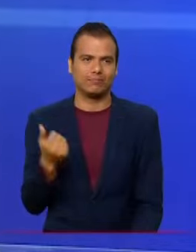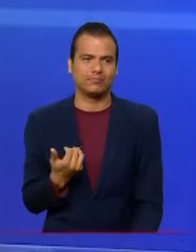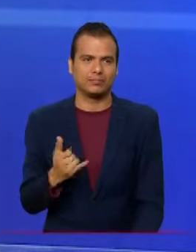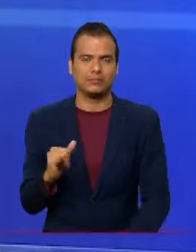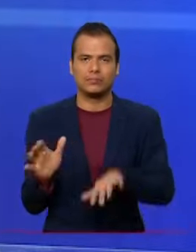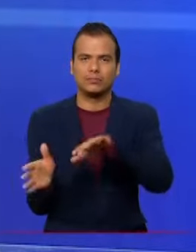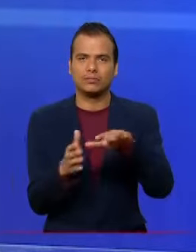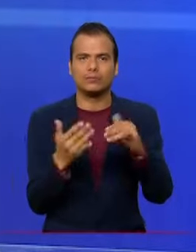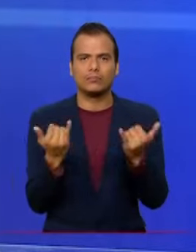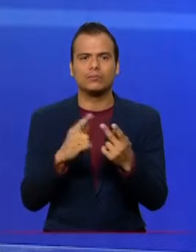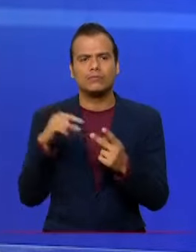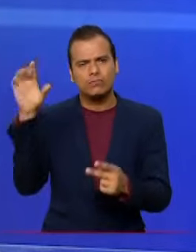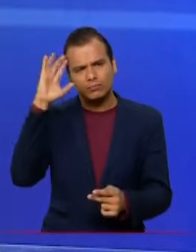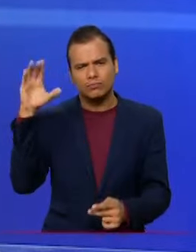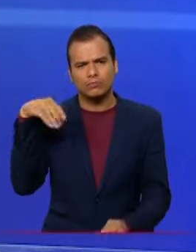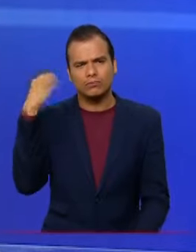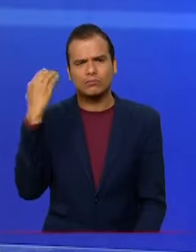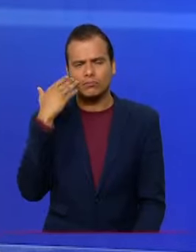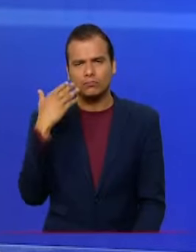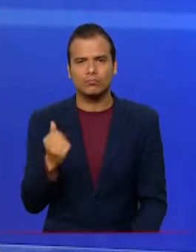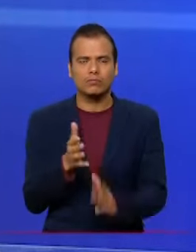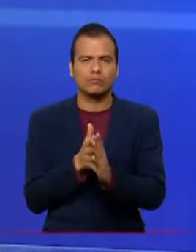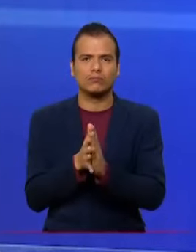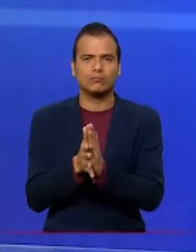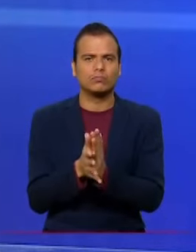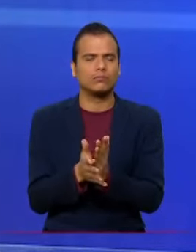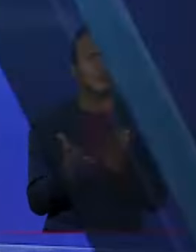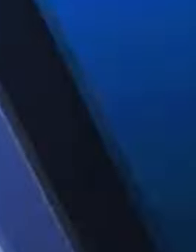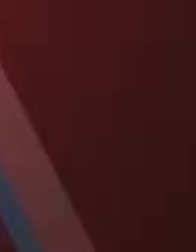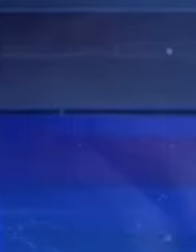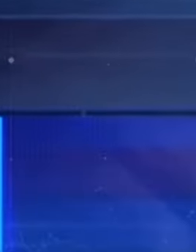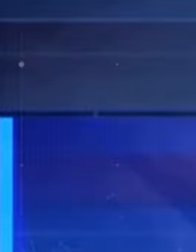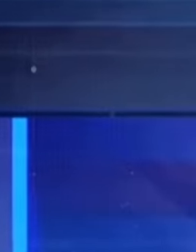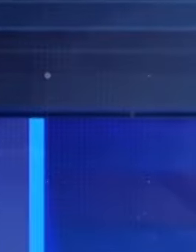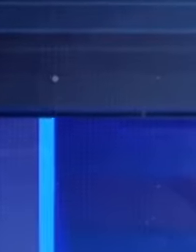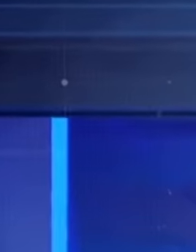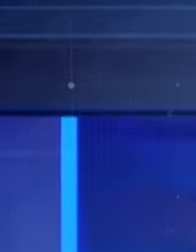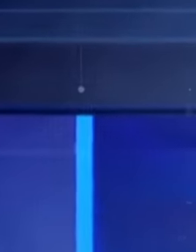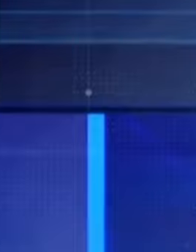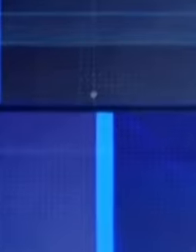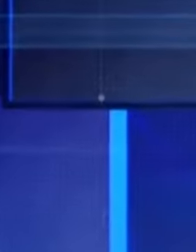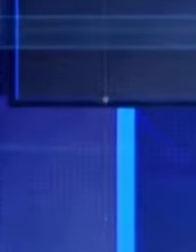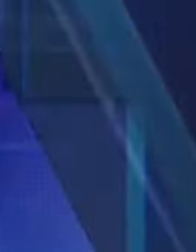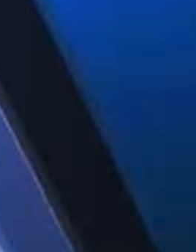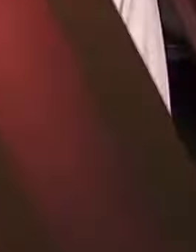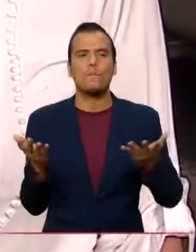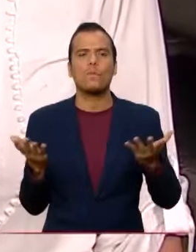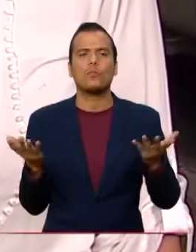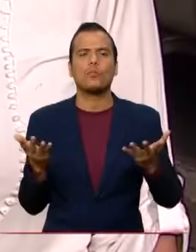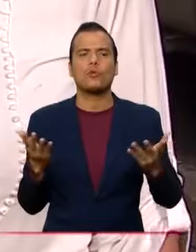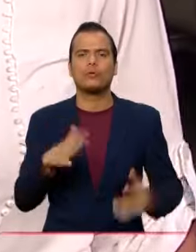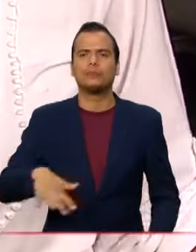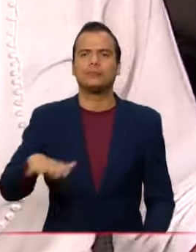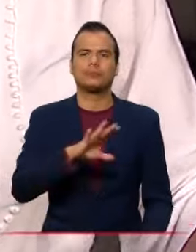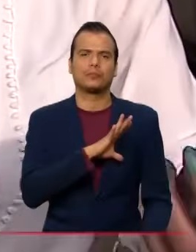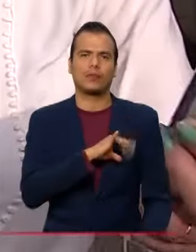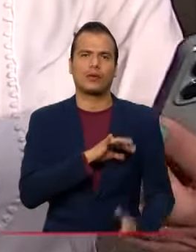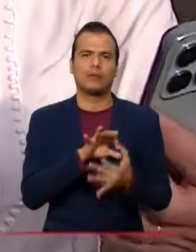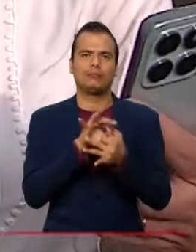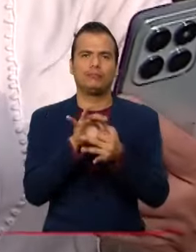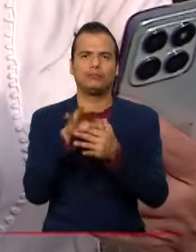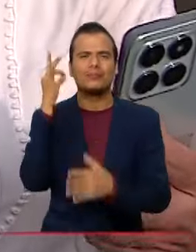Nos vamos a conectar ahora con Carmen Alicia Sarmiento, que se encuentra en otro punto. Ella está en la recta Cali-Palmira para contarnos cómo se vive